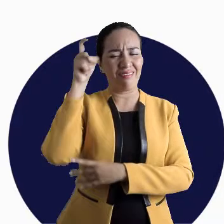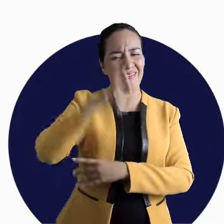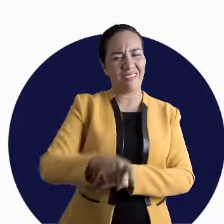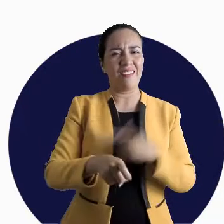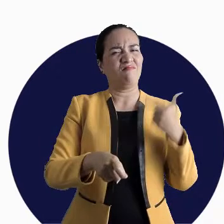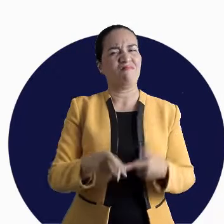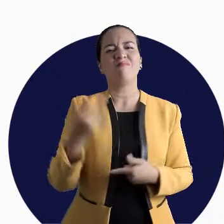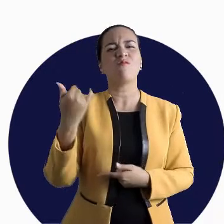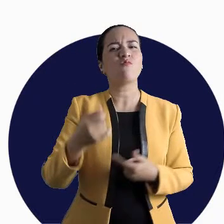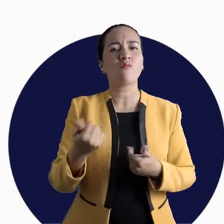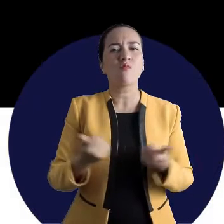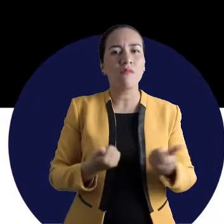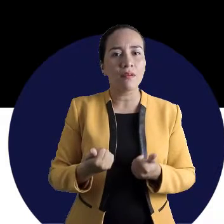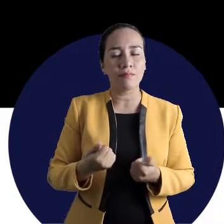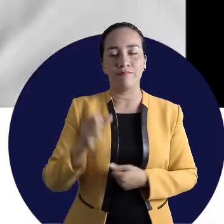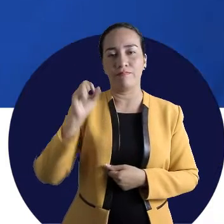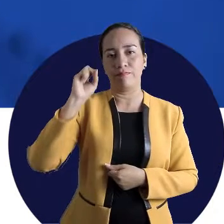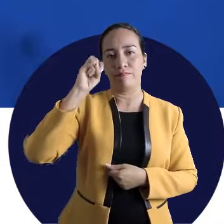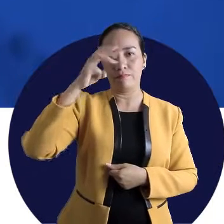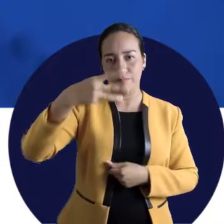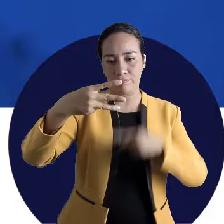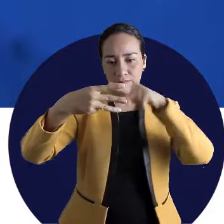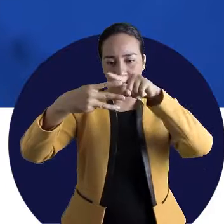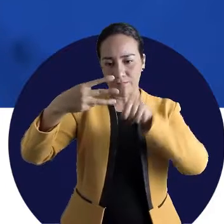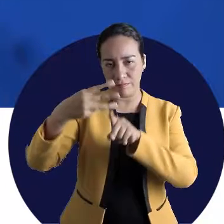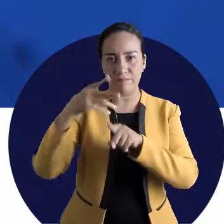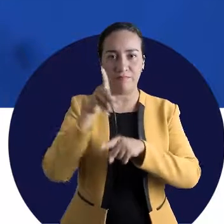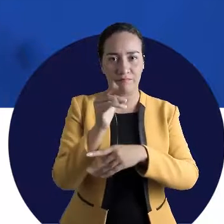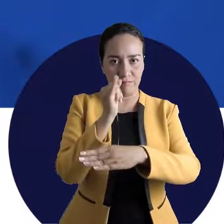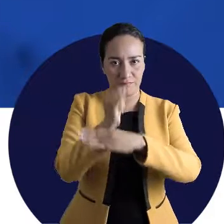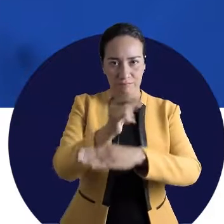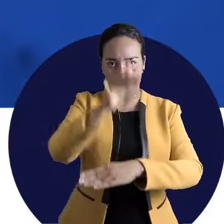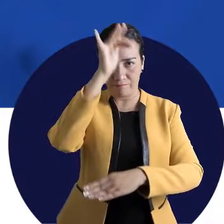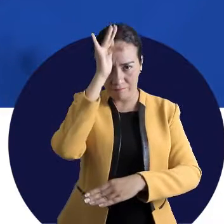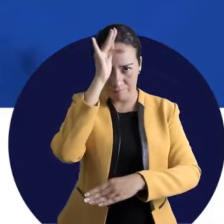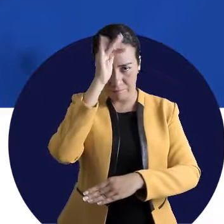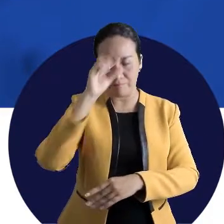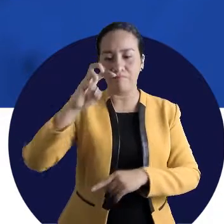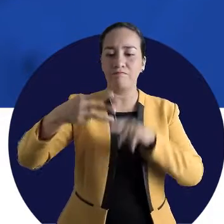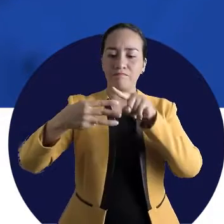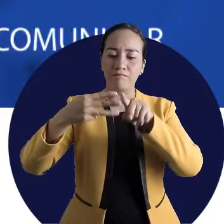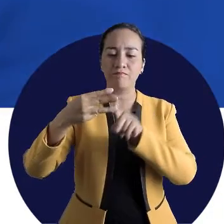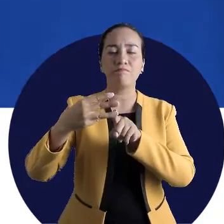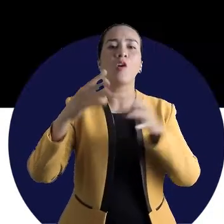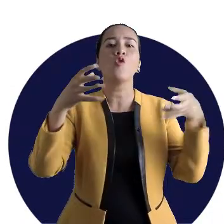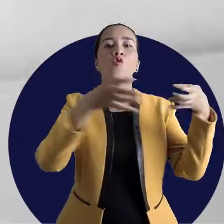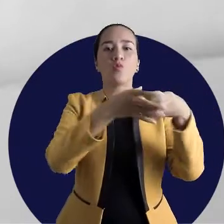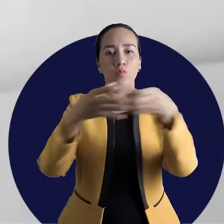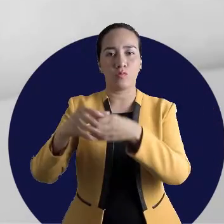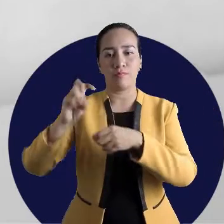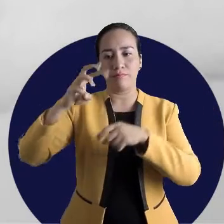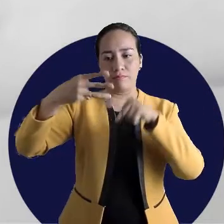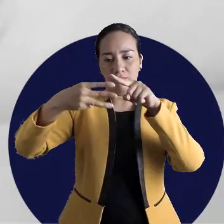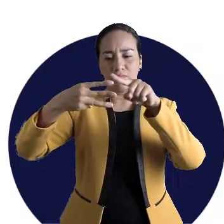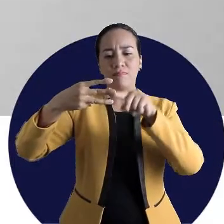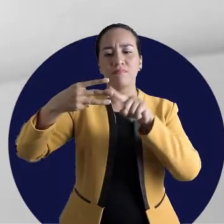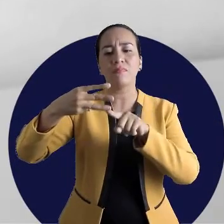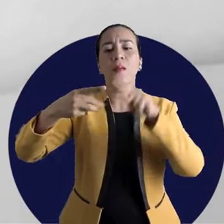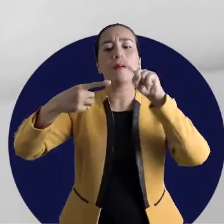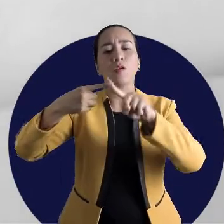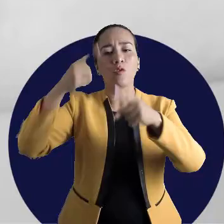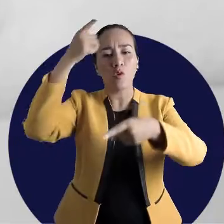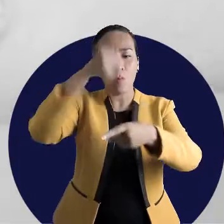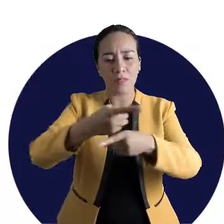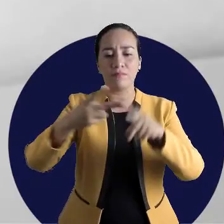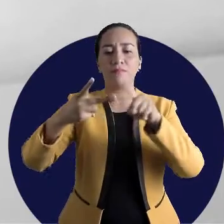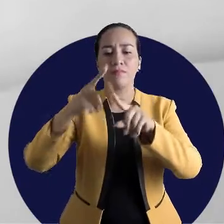Neiva tienen los siguientes deberes para con la institución, los cuales han sido agrupados en tres categorías: cumplir, respetar